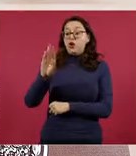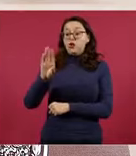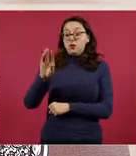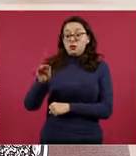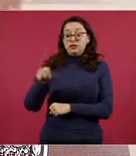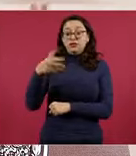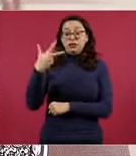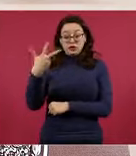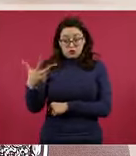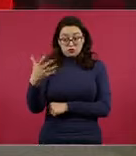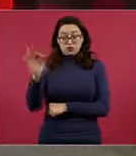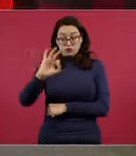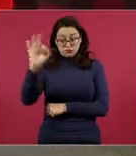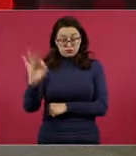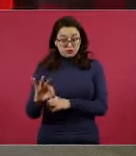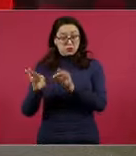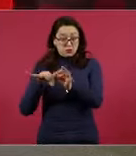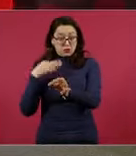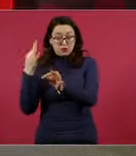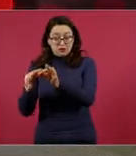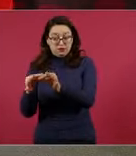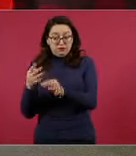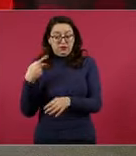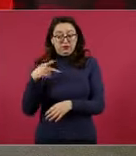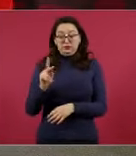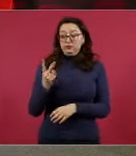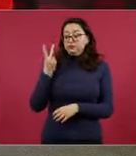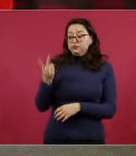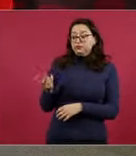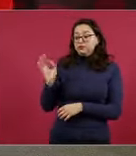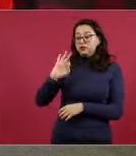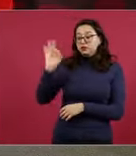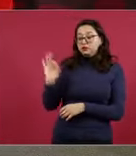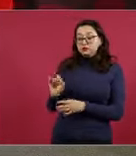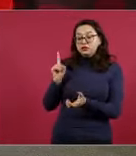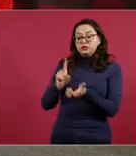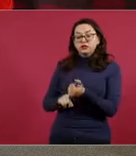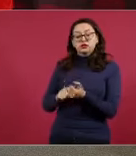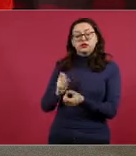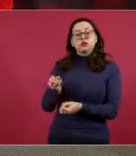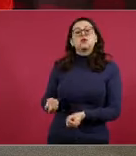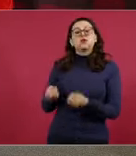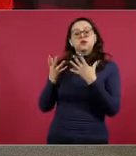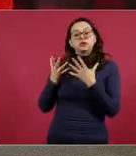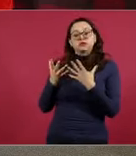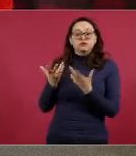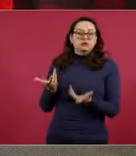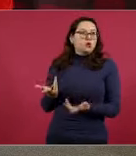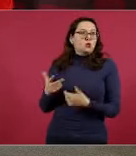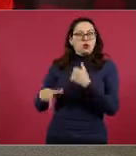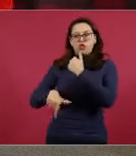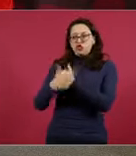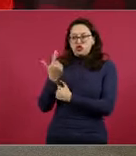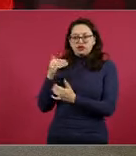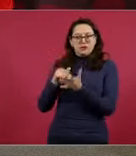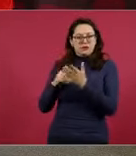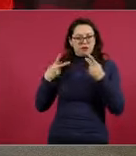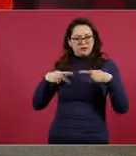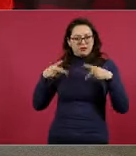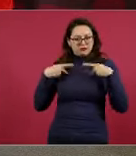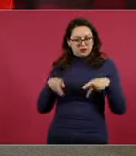surtidas, y en el IMSS Bienestar, pues que teníamos el 54% de receta surtida real, pues necesitábamos